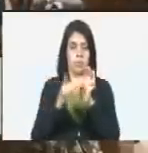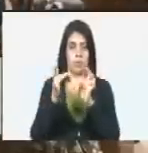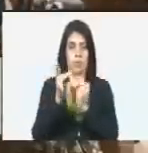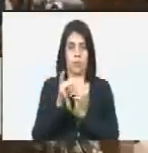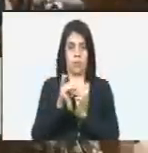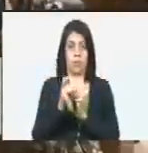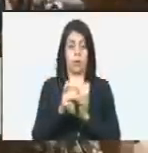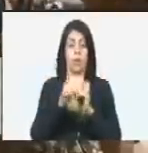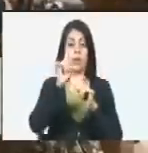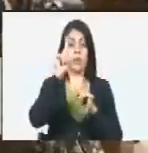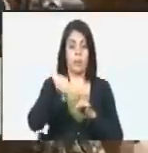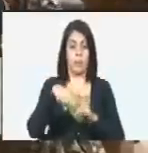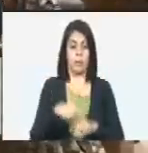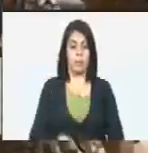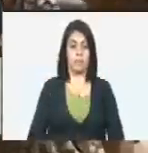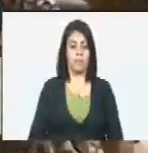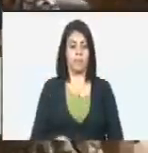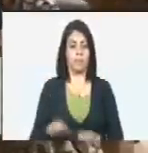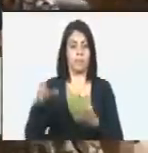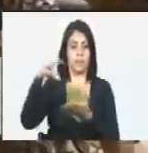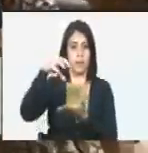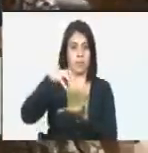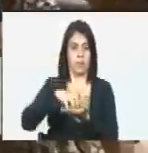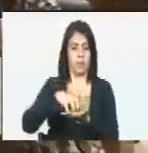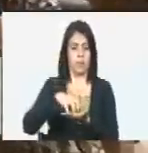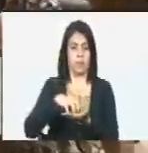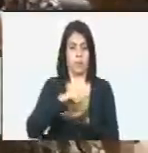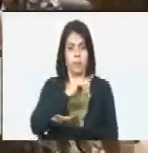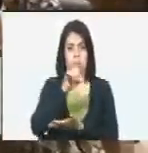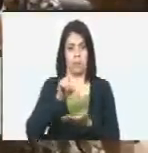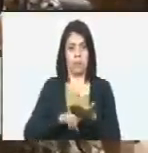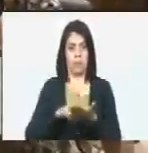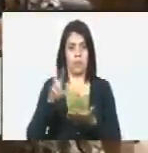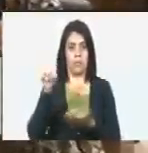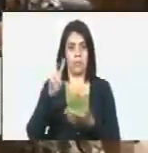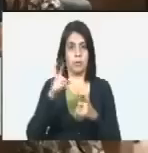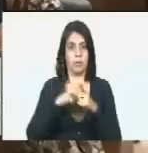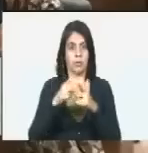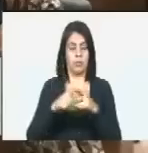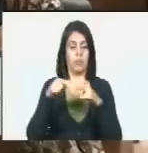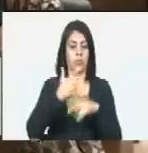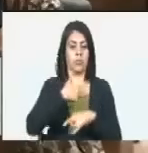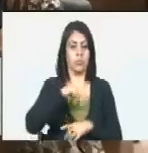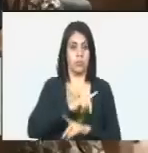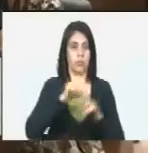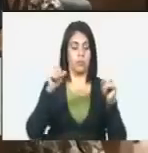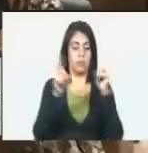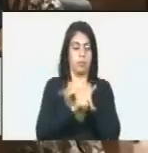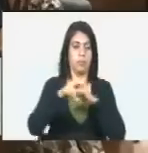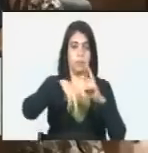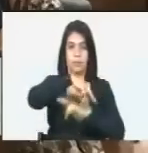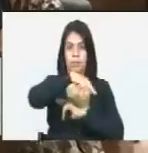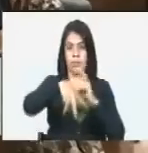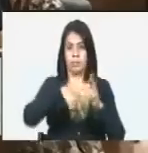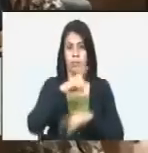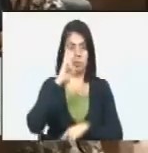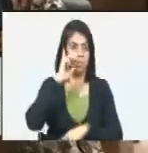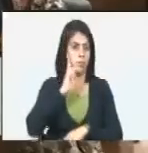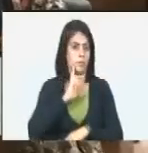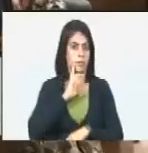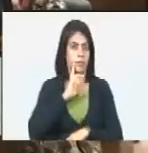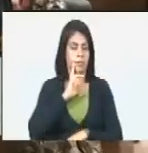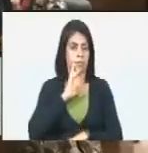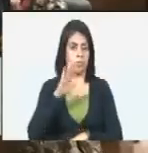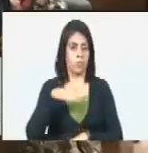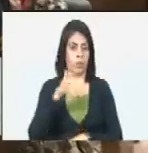partir de la Capitanía General de Venezuela. Solo que la revolución bolivariana, cuando